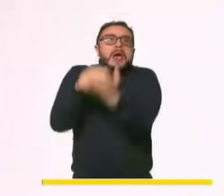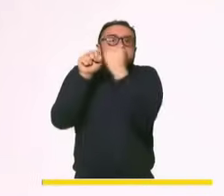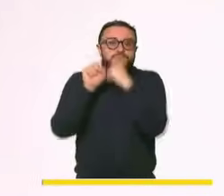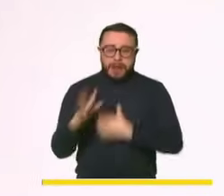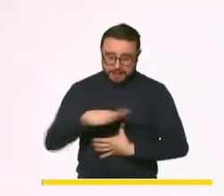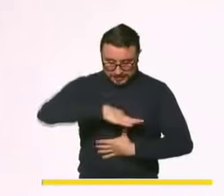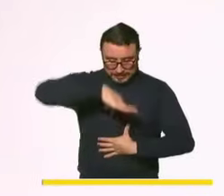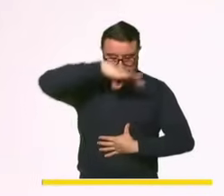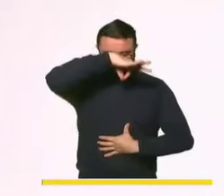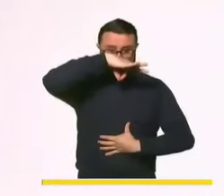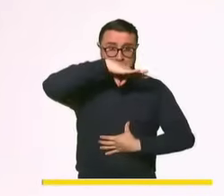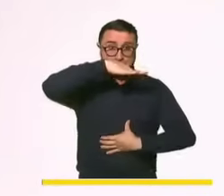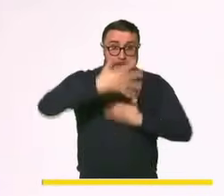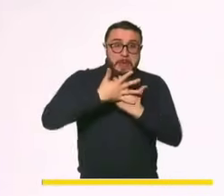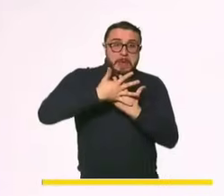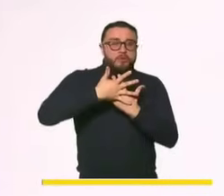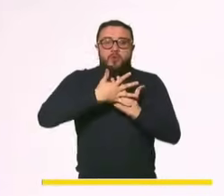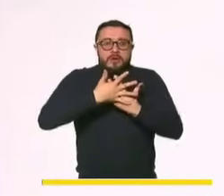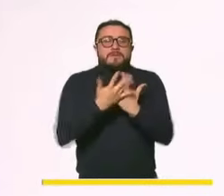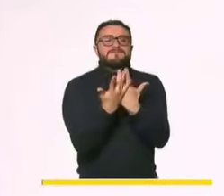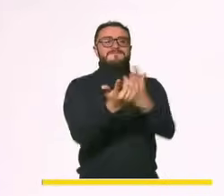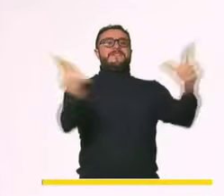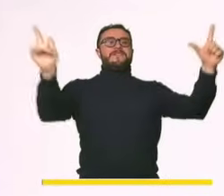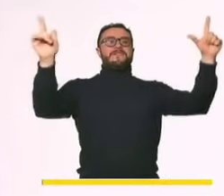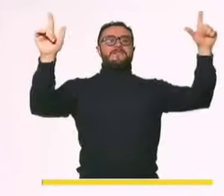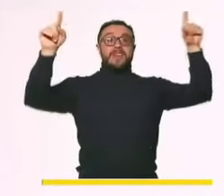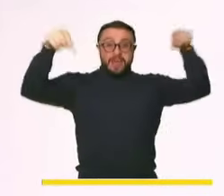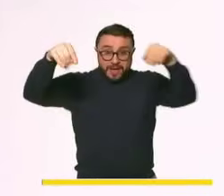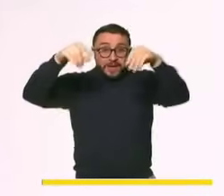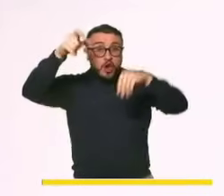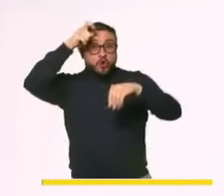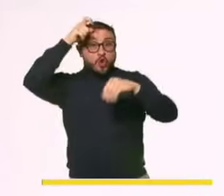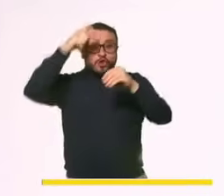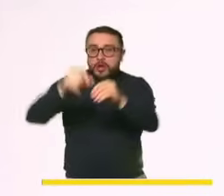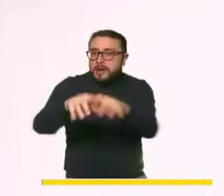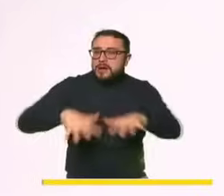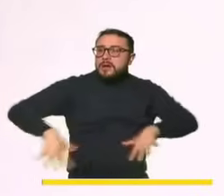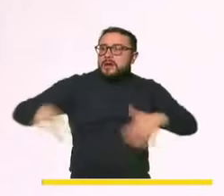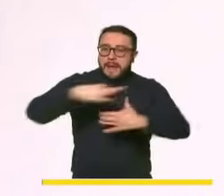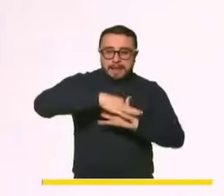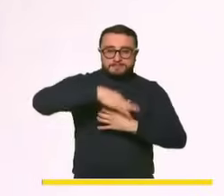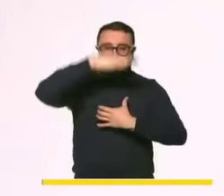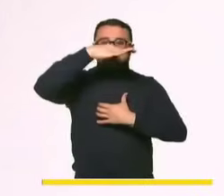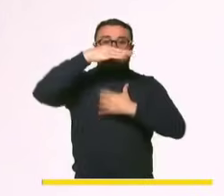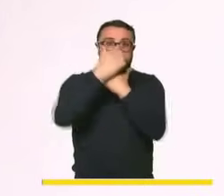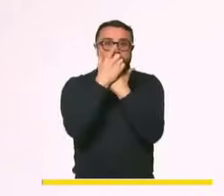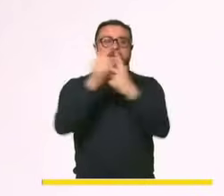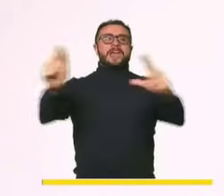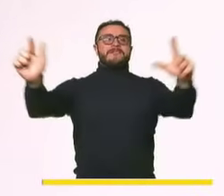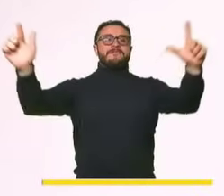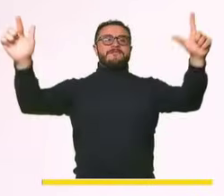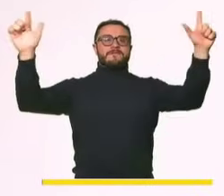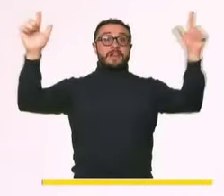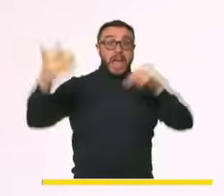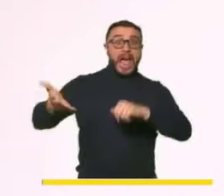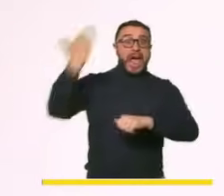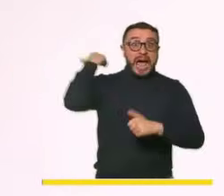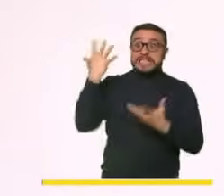espíritus libres. Córdoba es un territorio de espíritus libres. Así hubieran